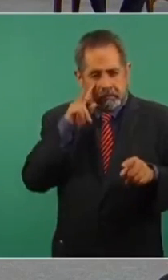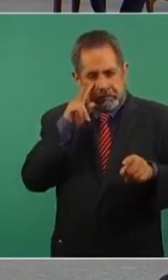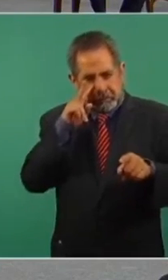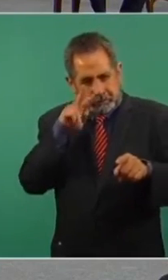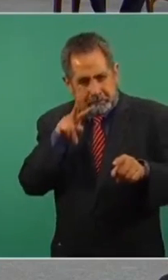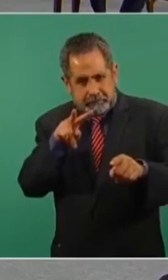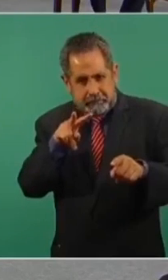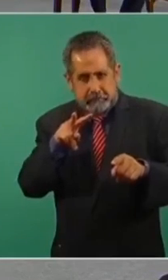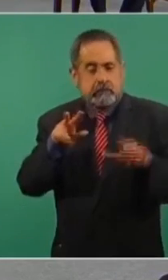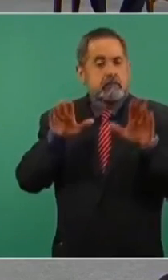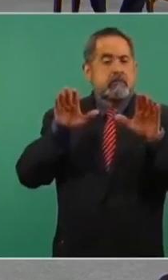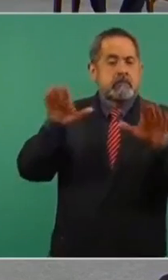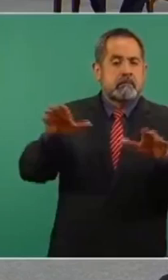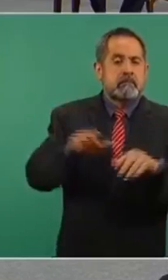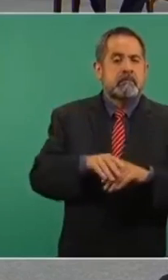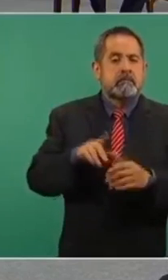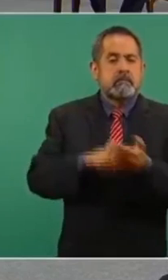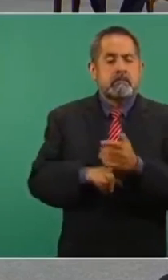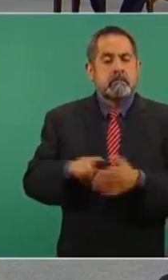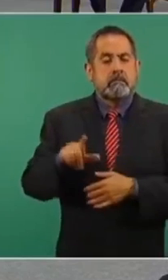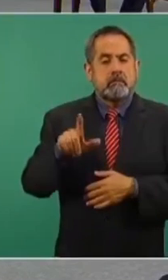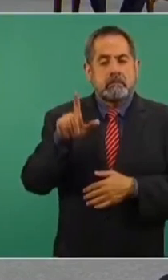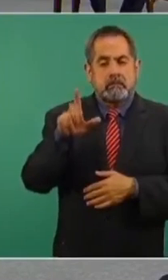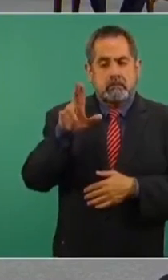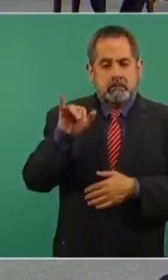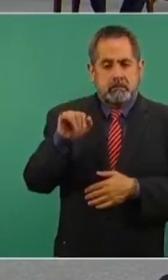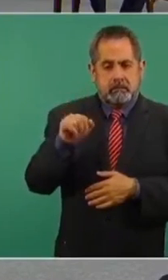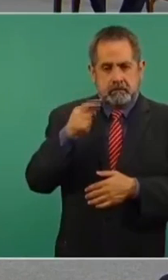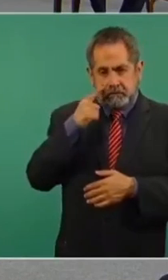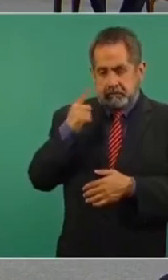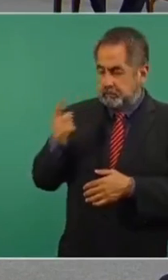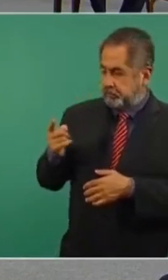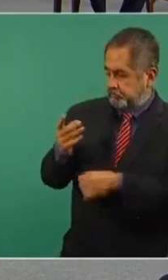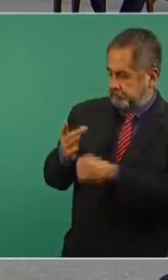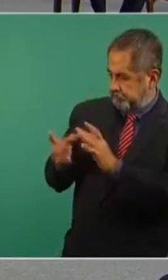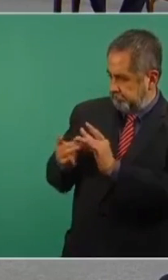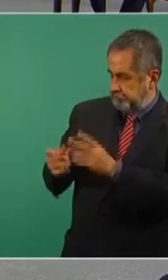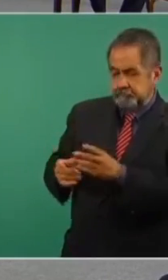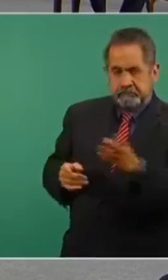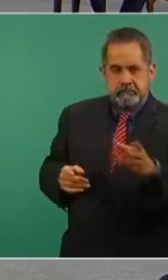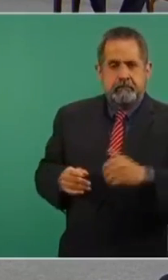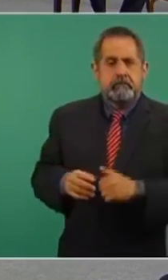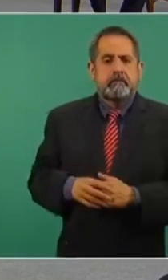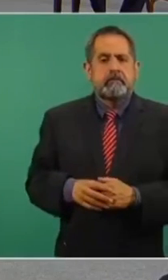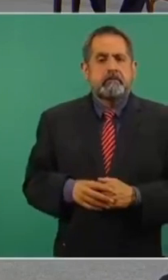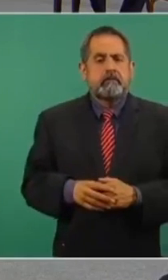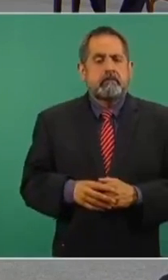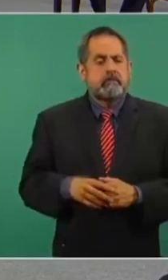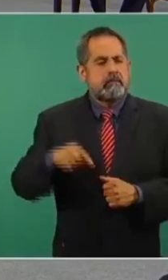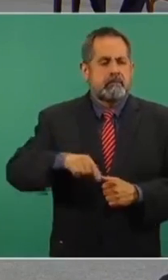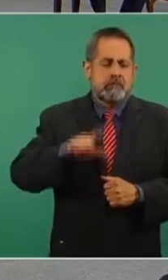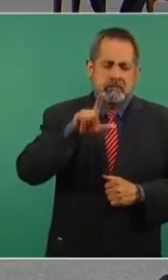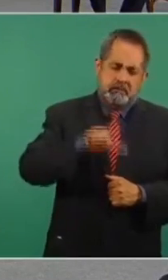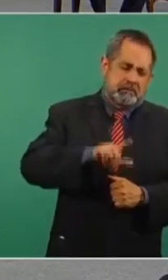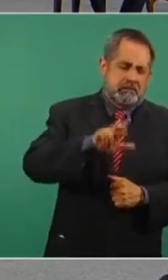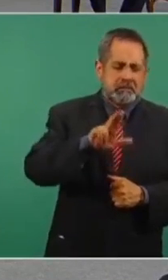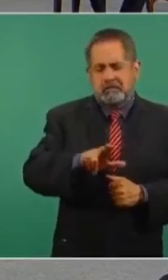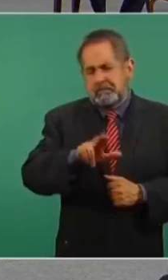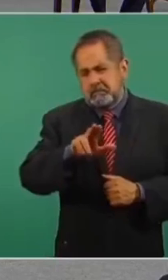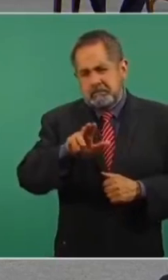al aeropuerto. Luis, aquí los lunes,